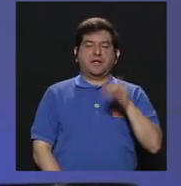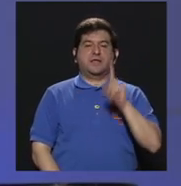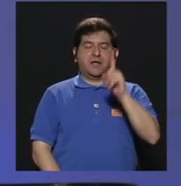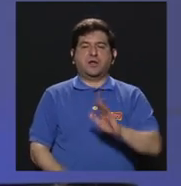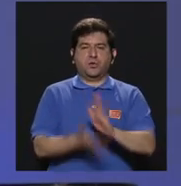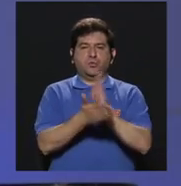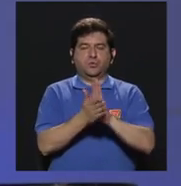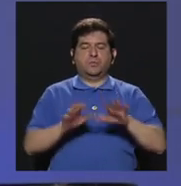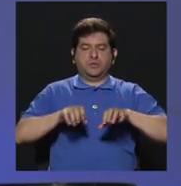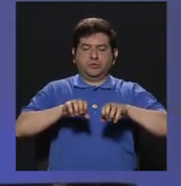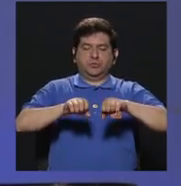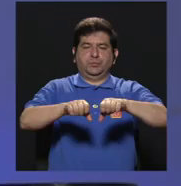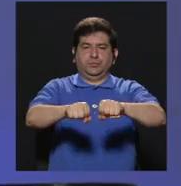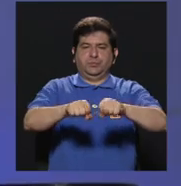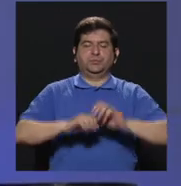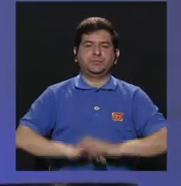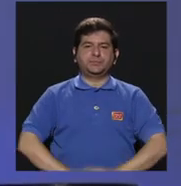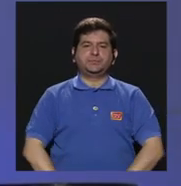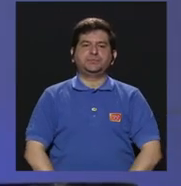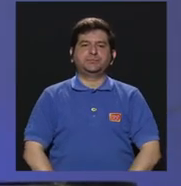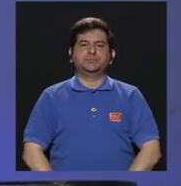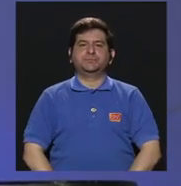diploma.